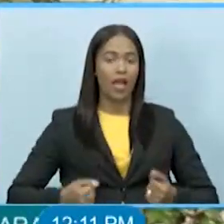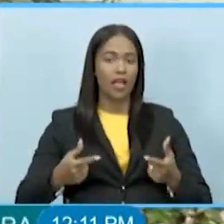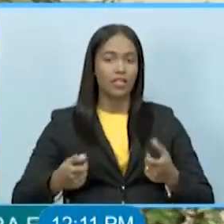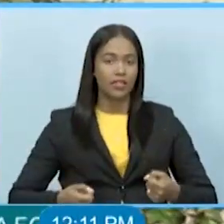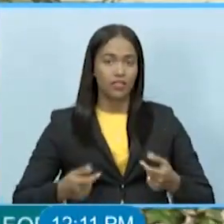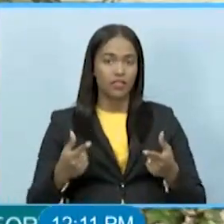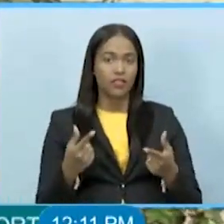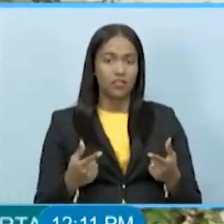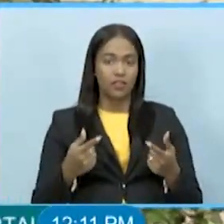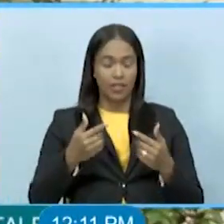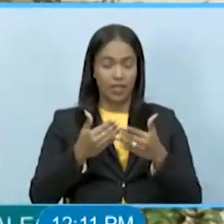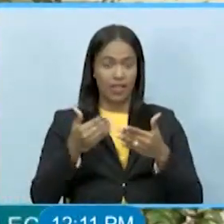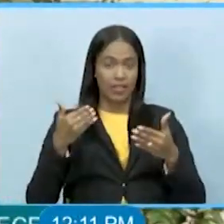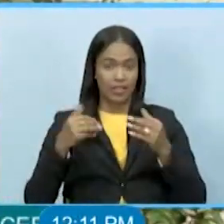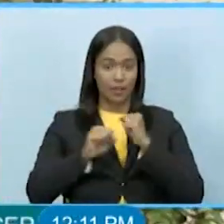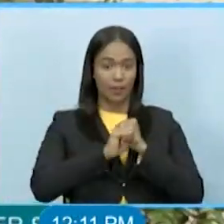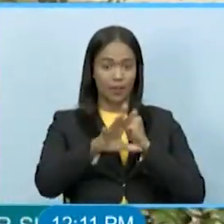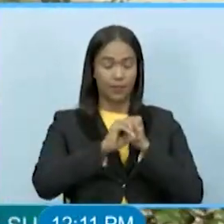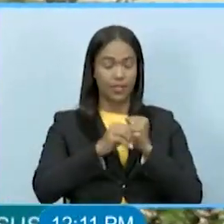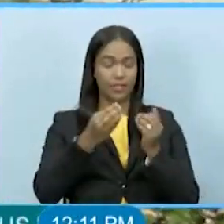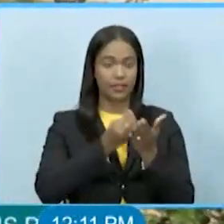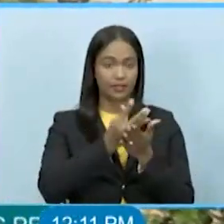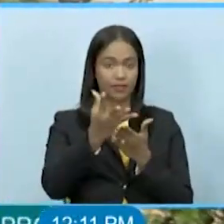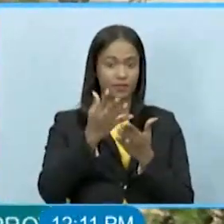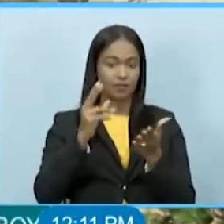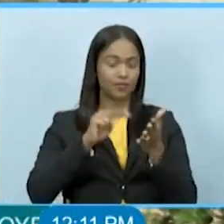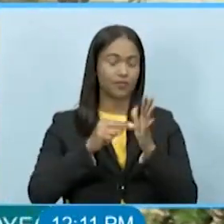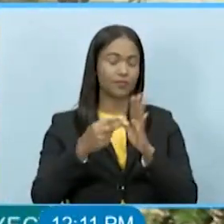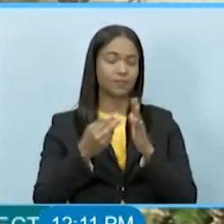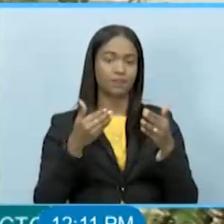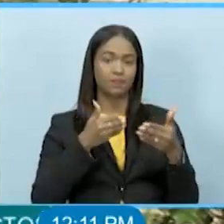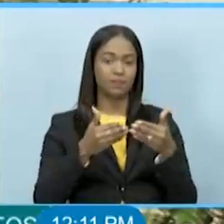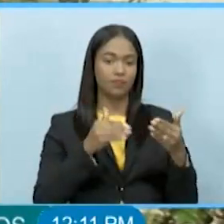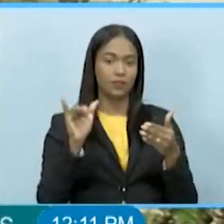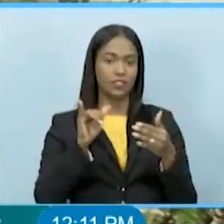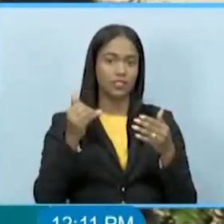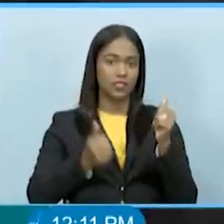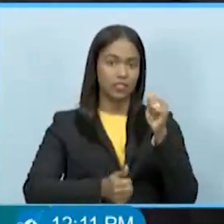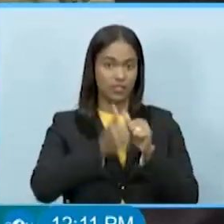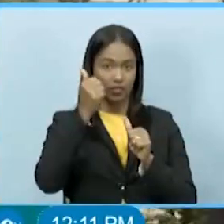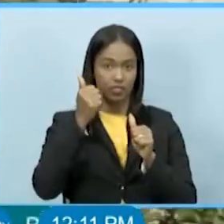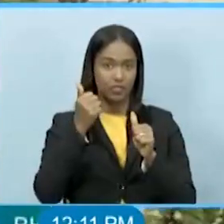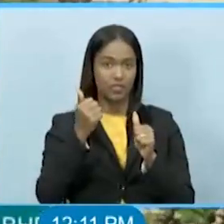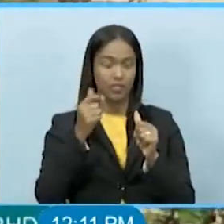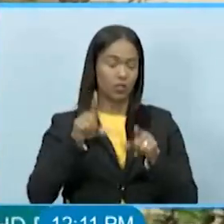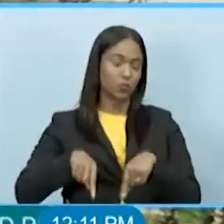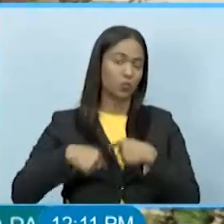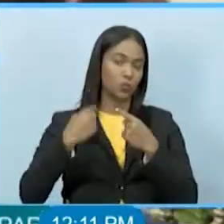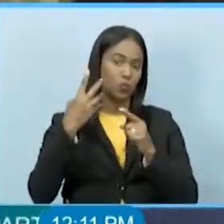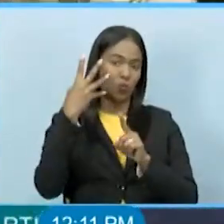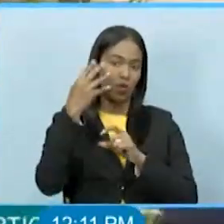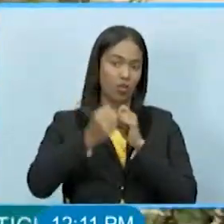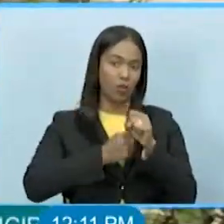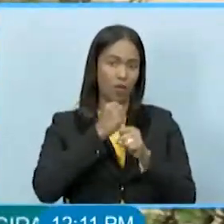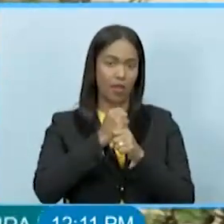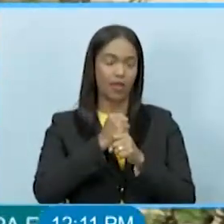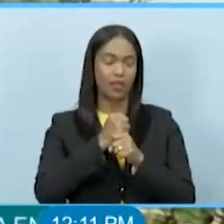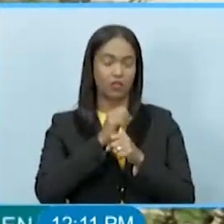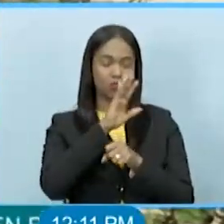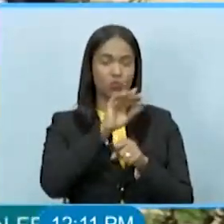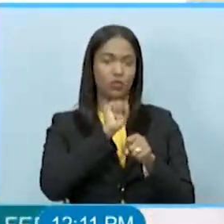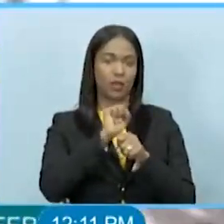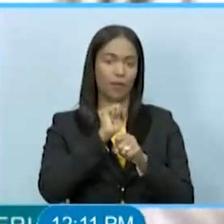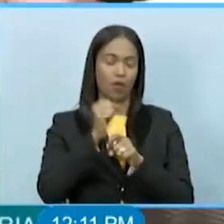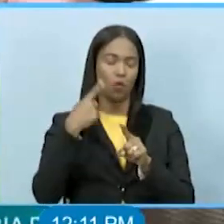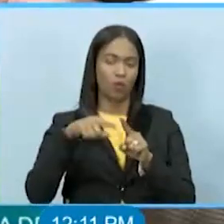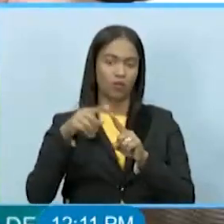una pre-campaña un monto equivalente prácticamente a lo que se ganaría durante los 4 años del ejercicio del